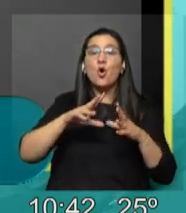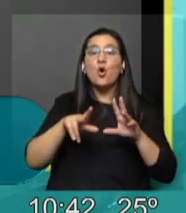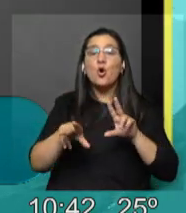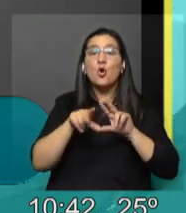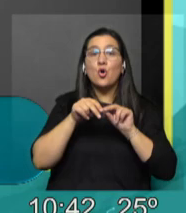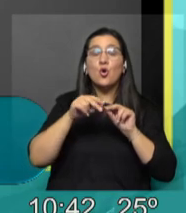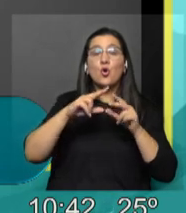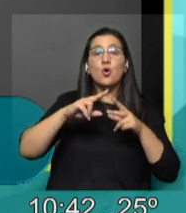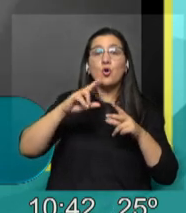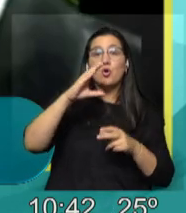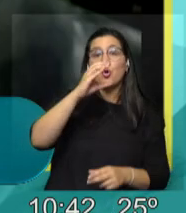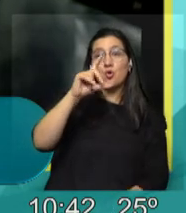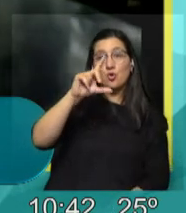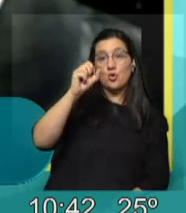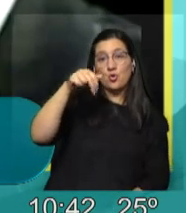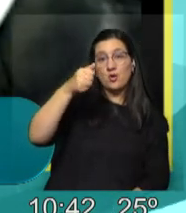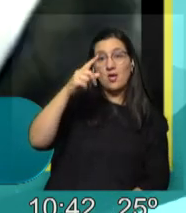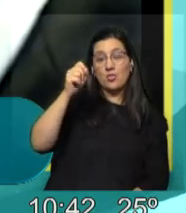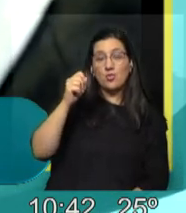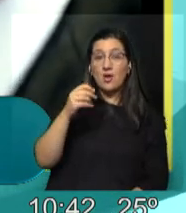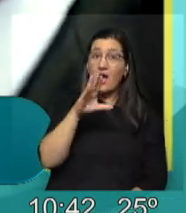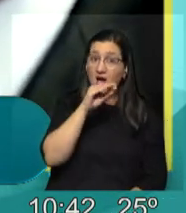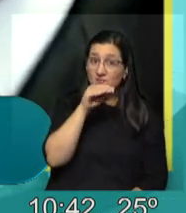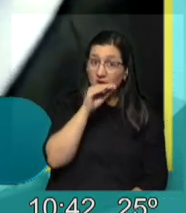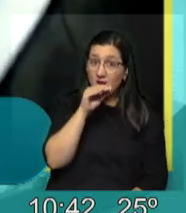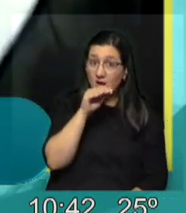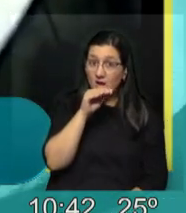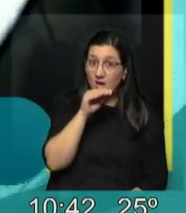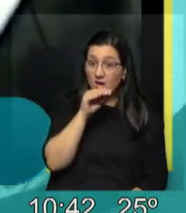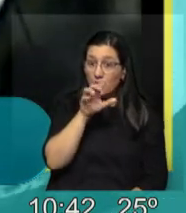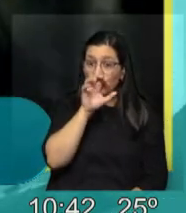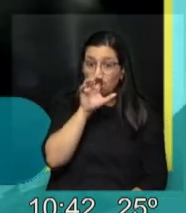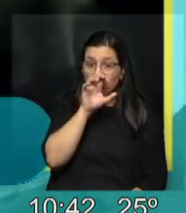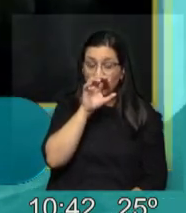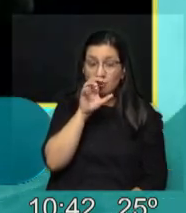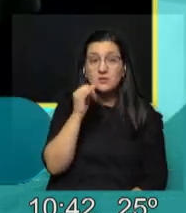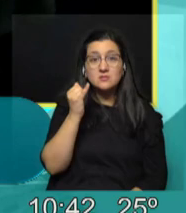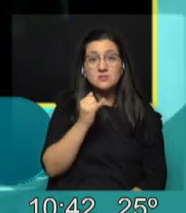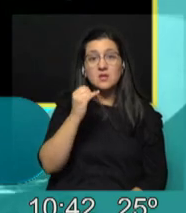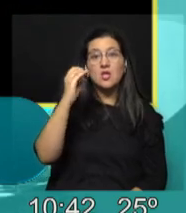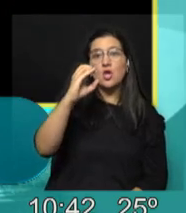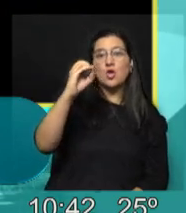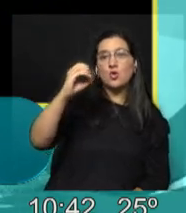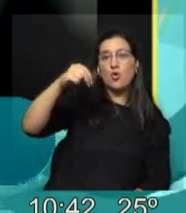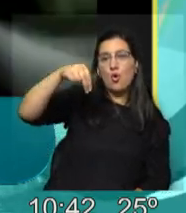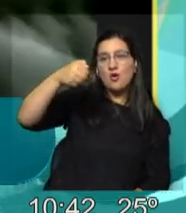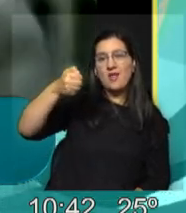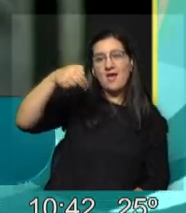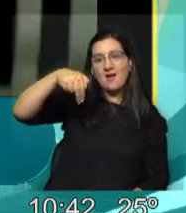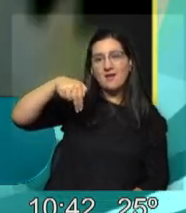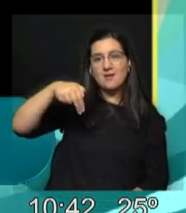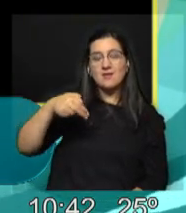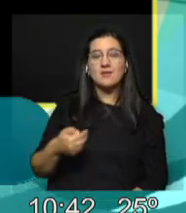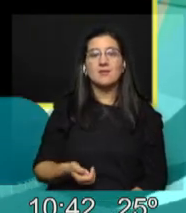Milei. Claro. ¿Habla con un perro? Tiene su perro, tiene un perro embalsamado. Conan. Y clonado, no sé. Sí, que